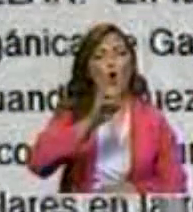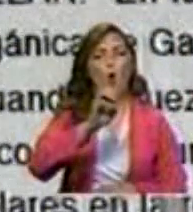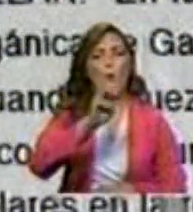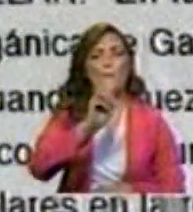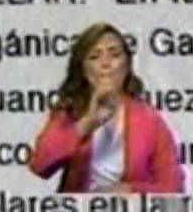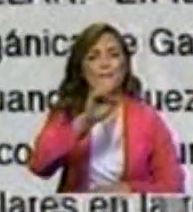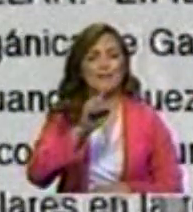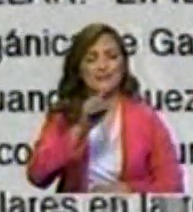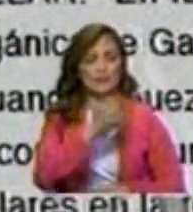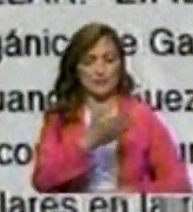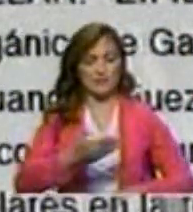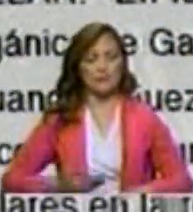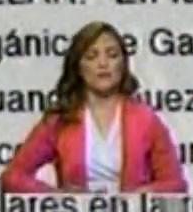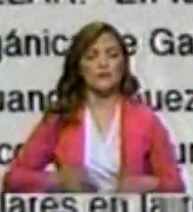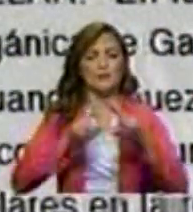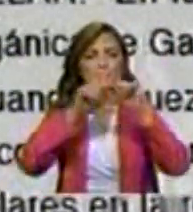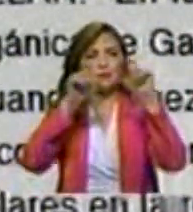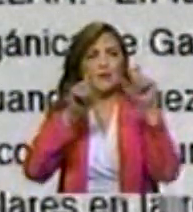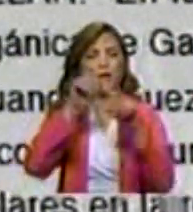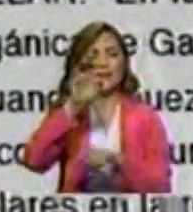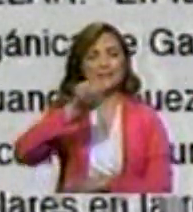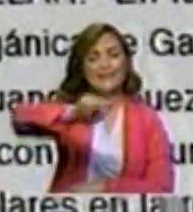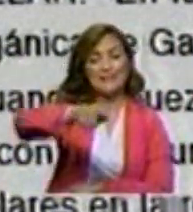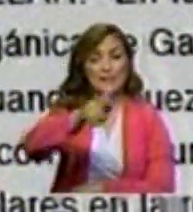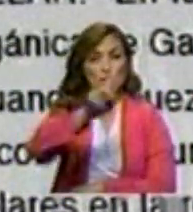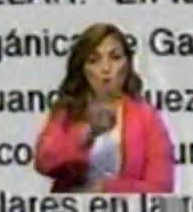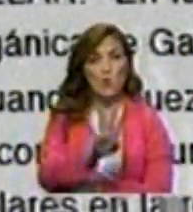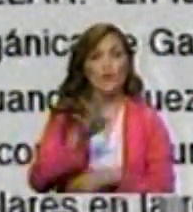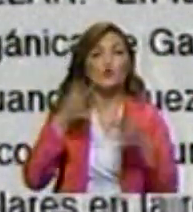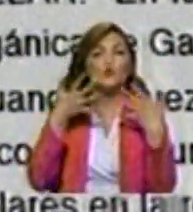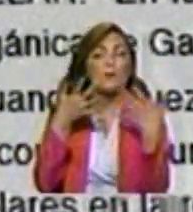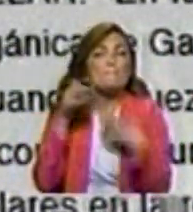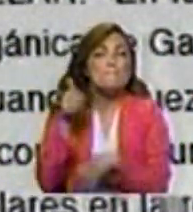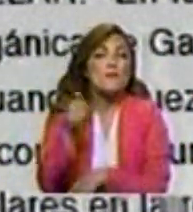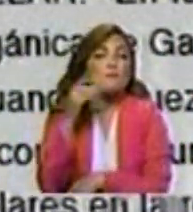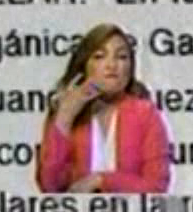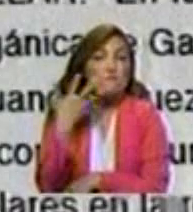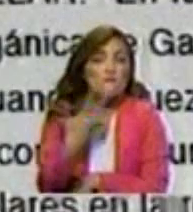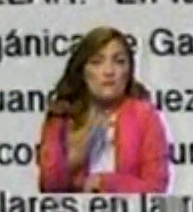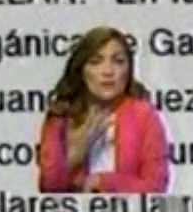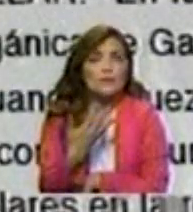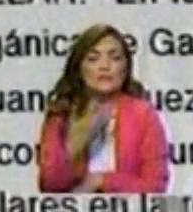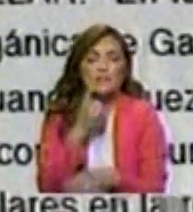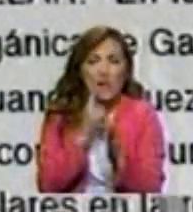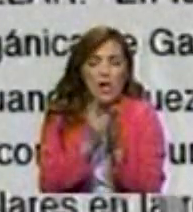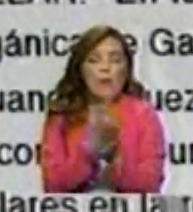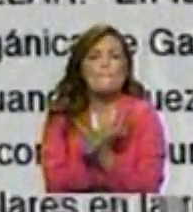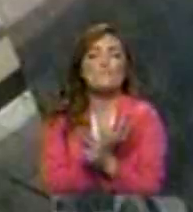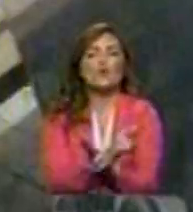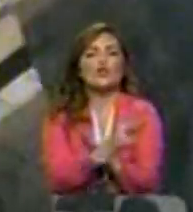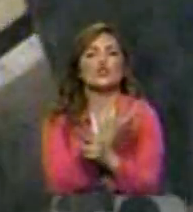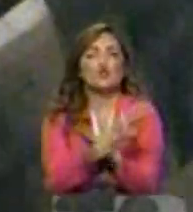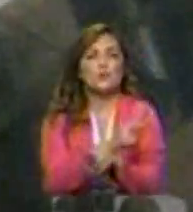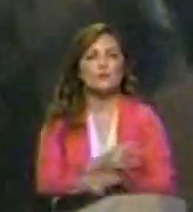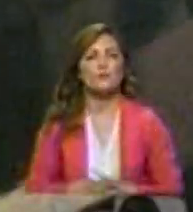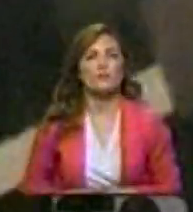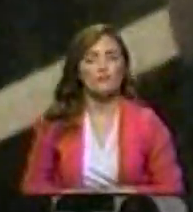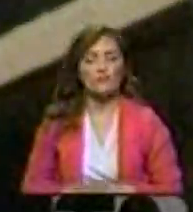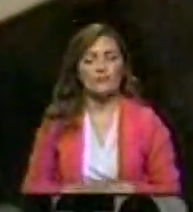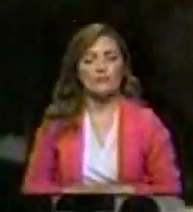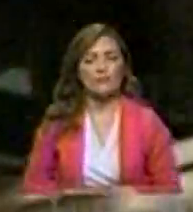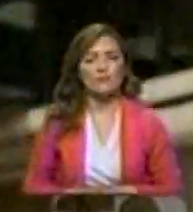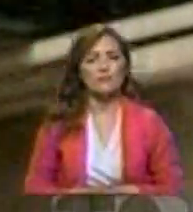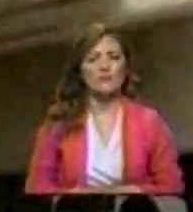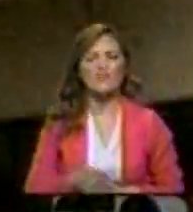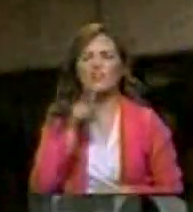en calidad de presidente de la compañía tl4 guayaquil en la misma fecha también interpuso una acción de protección por sorteo